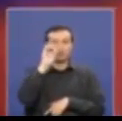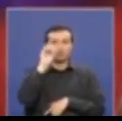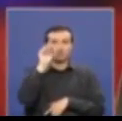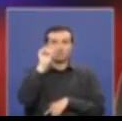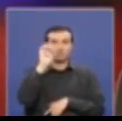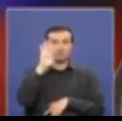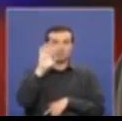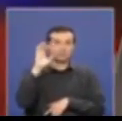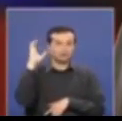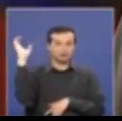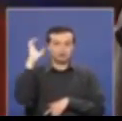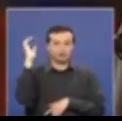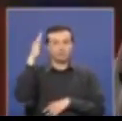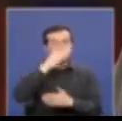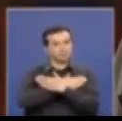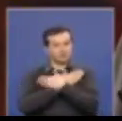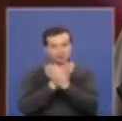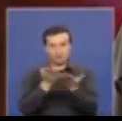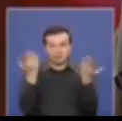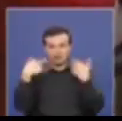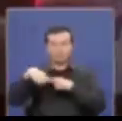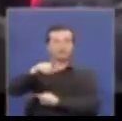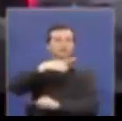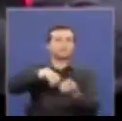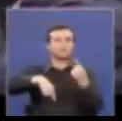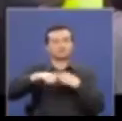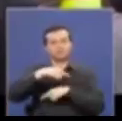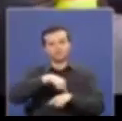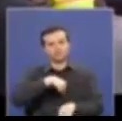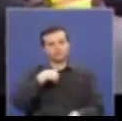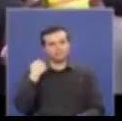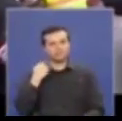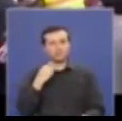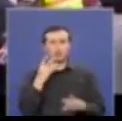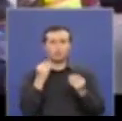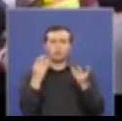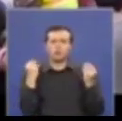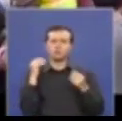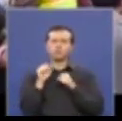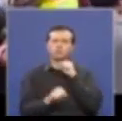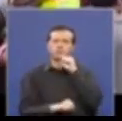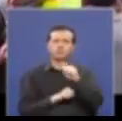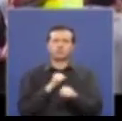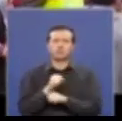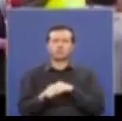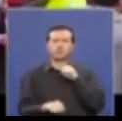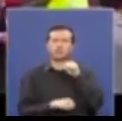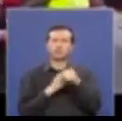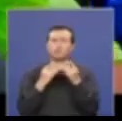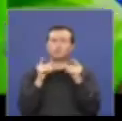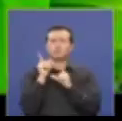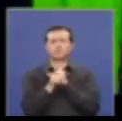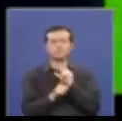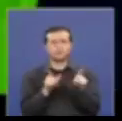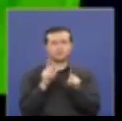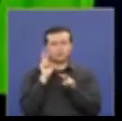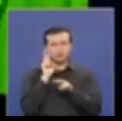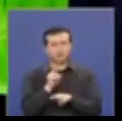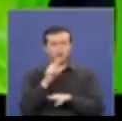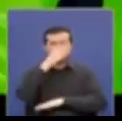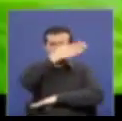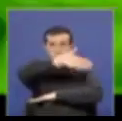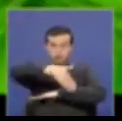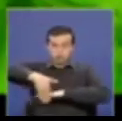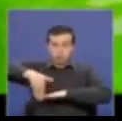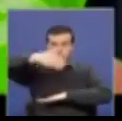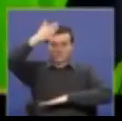hacia Colombia. Saludé a los compañeros en Colombia y regresamos, ¿no? Y les insisto, ¿no? Qué cantidad de ciclistas. Y miren toda la gente cómo salió. Ahí estamos en la